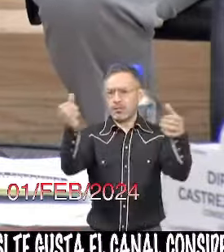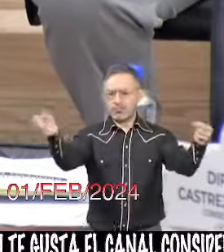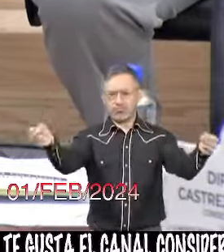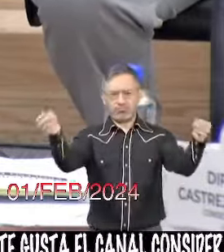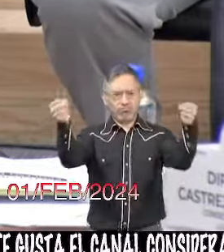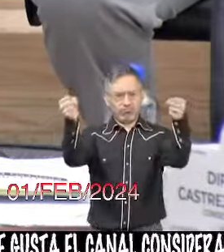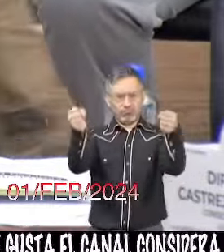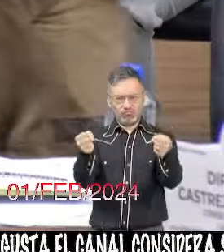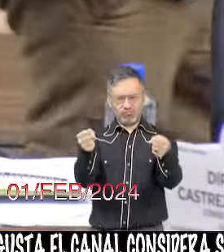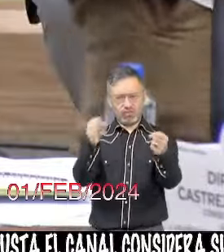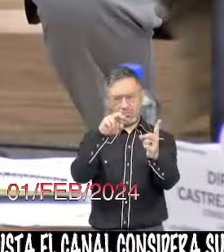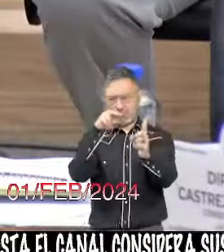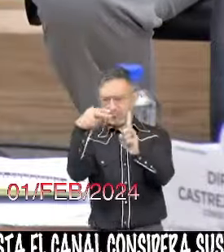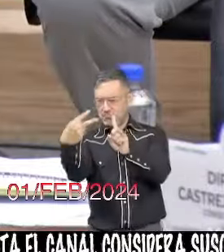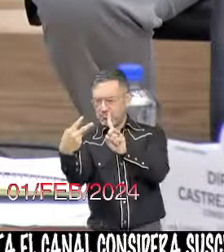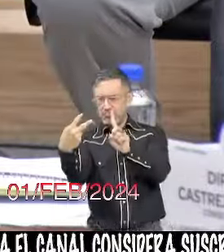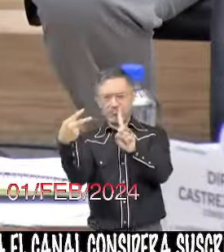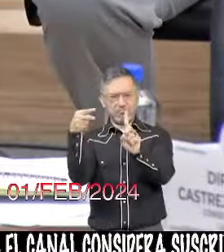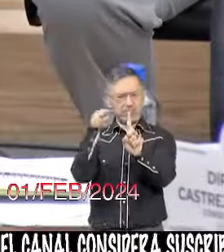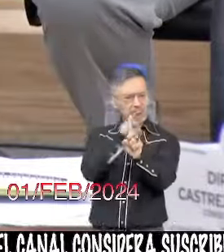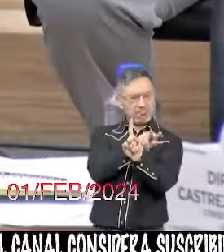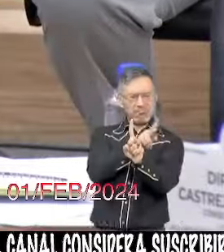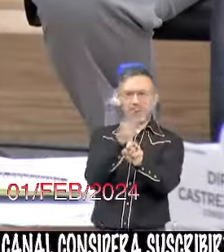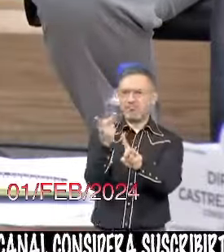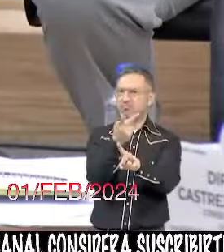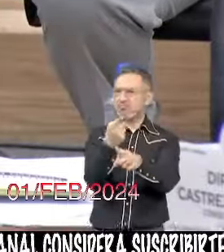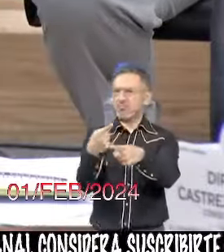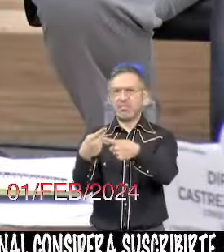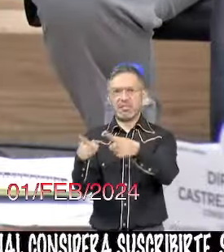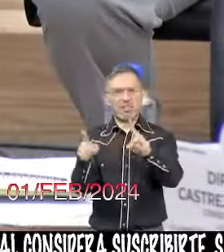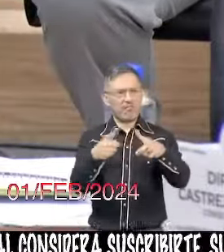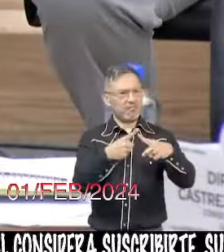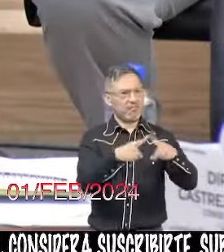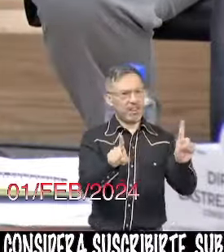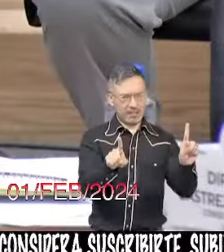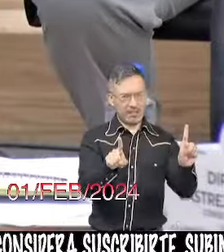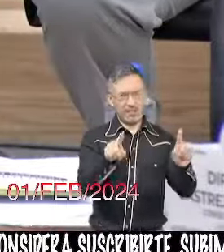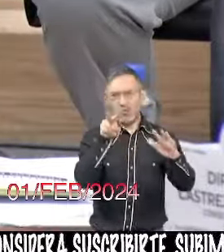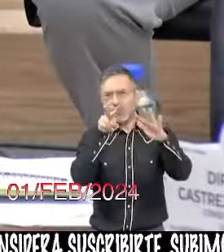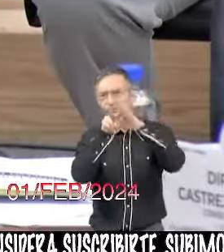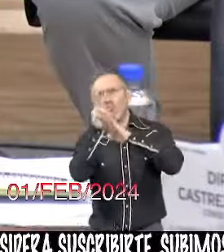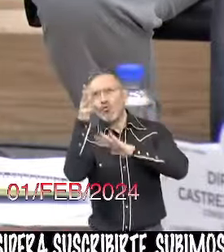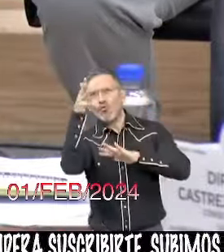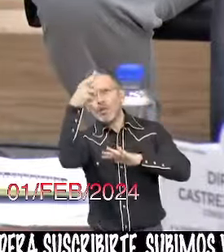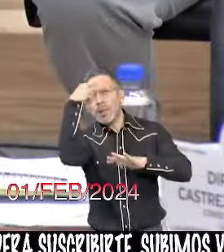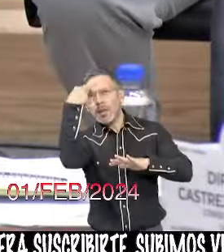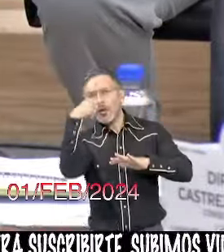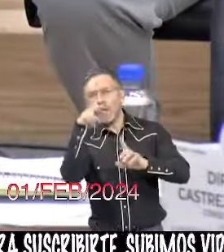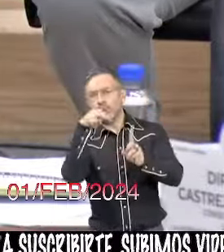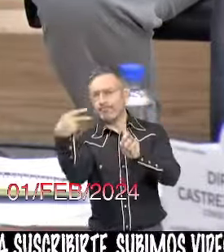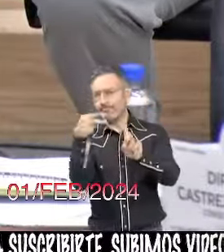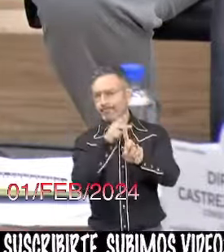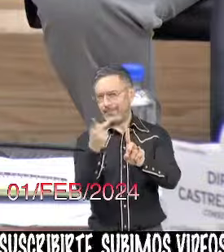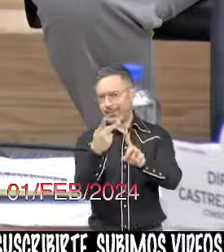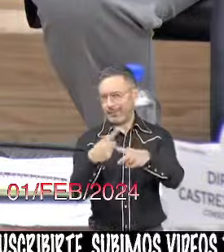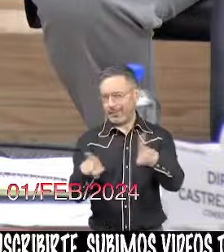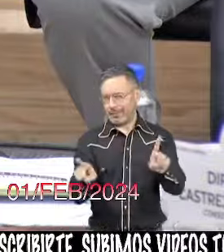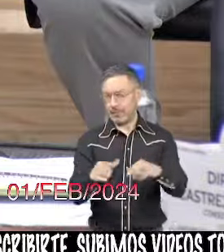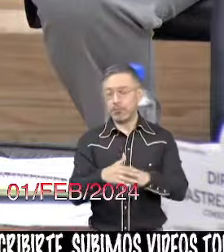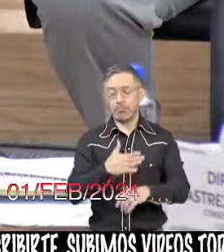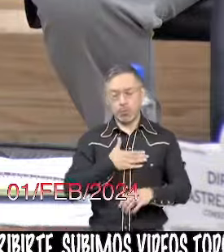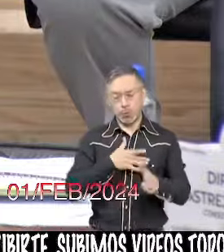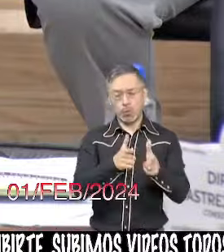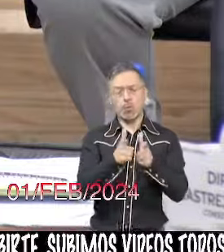distintas de país. La plataforma electoral de nuestro partido plantea